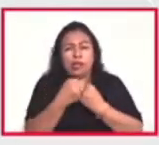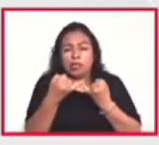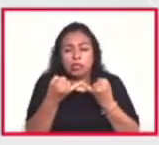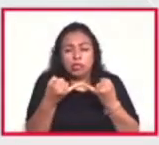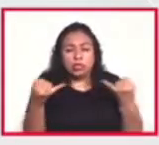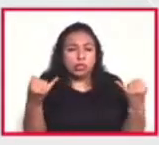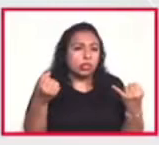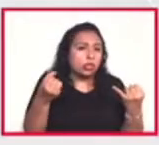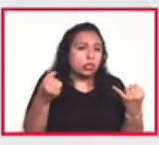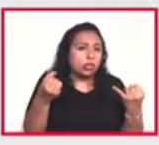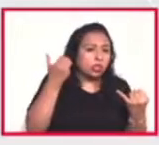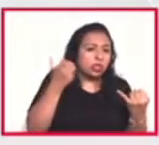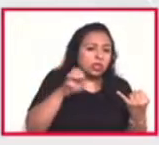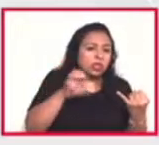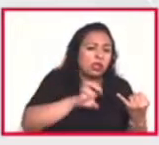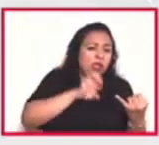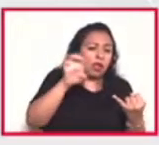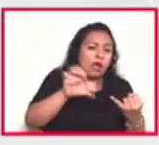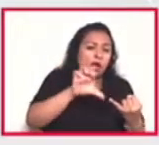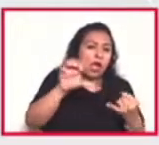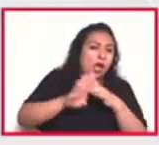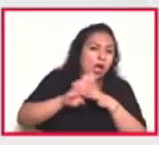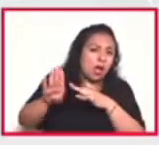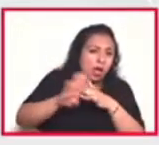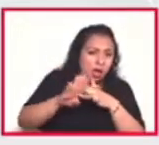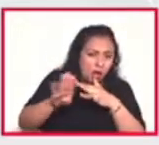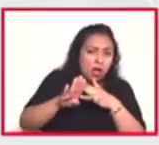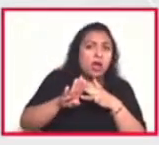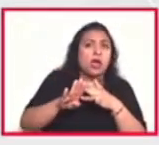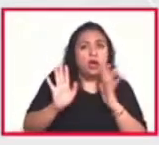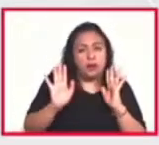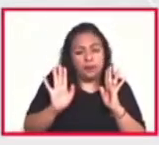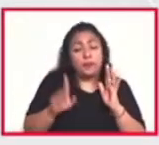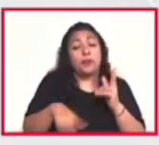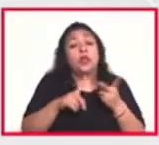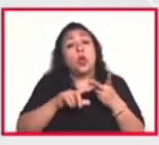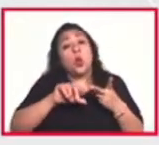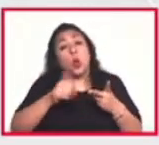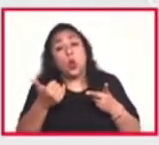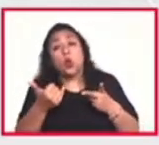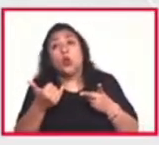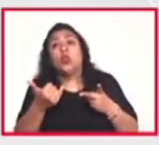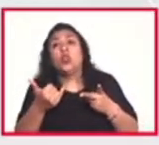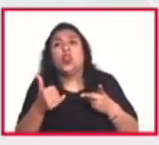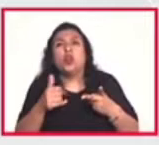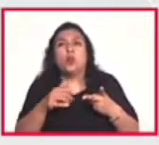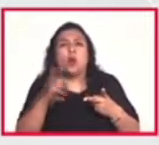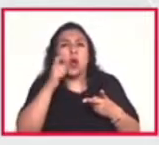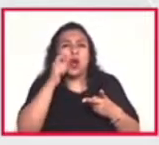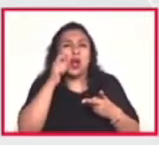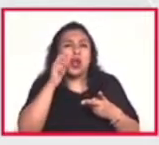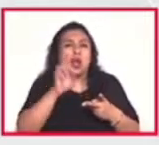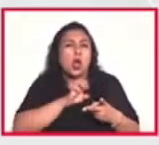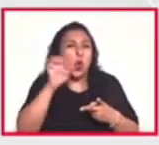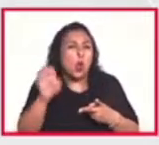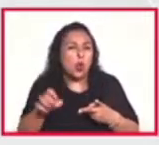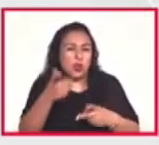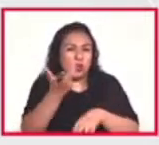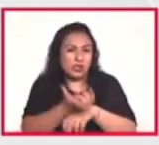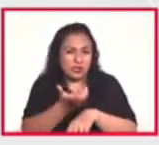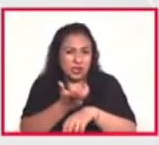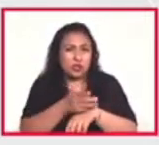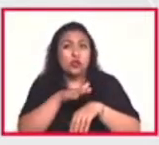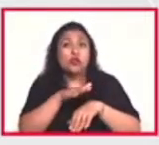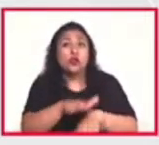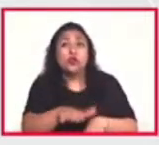discurso anti-inmigrante y xenófobo, por un lado, y el racismo en Estados Unidos, que tiene que ver con